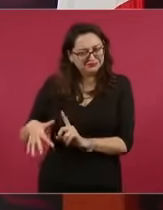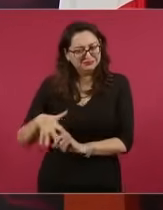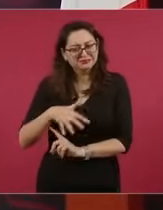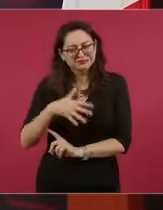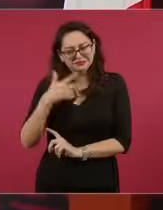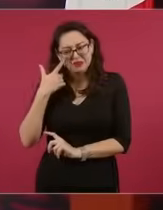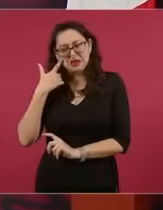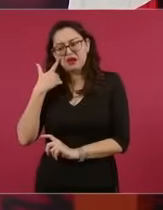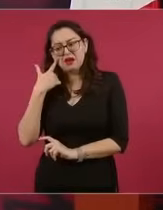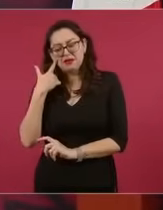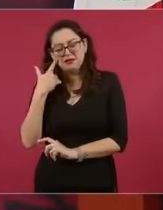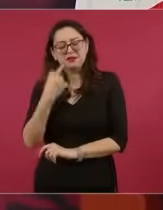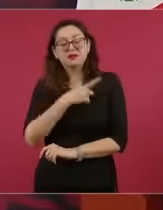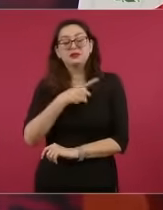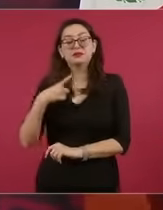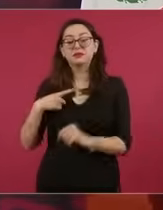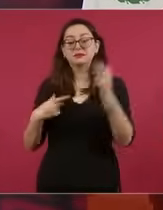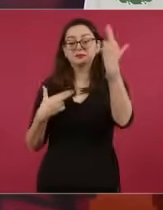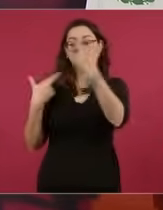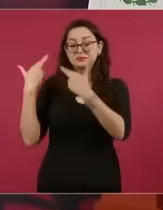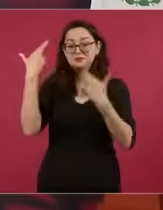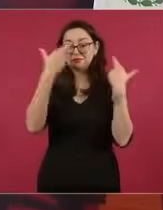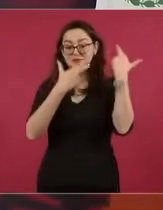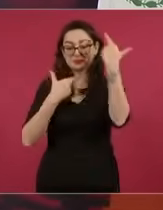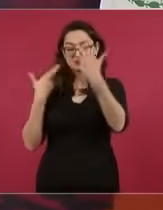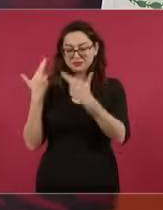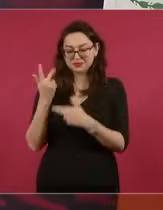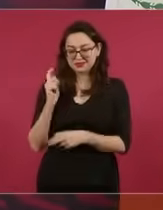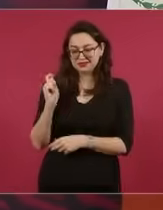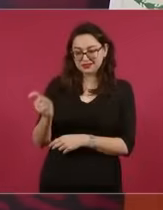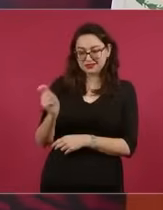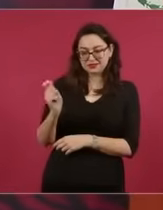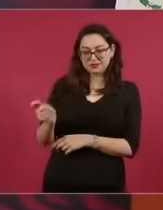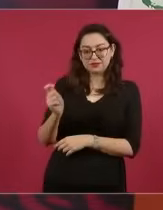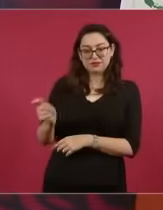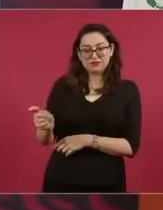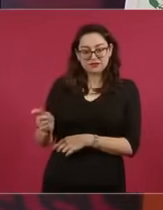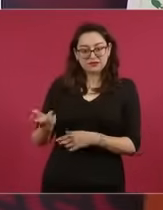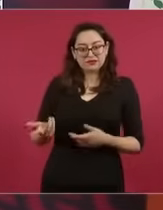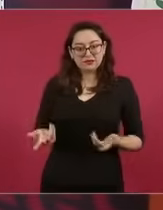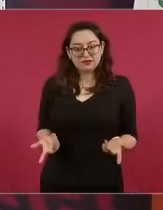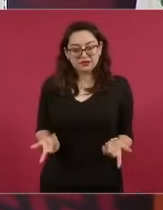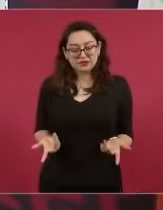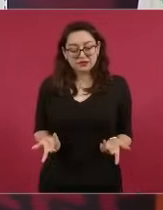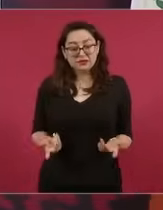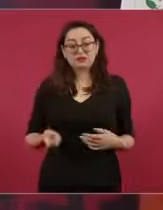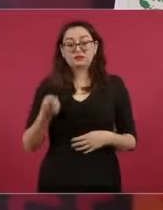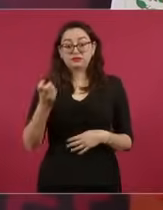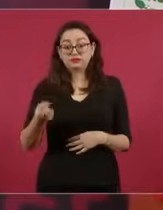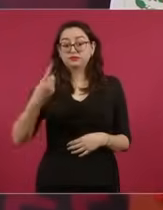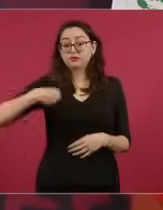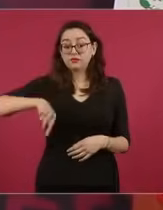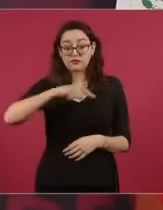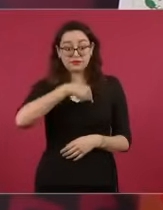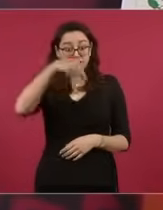se grabó, se filmó. Entonces no podemos estarle dando